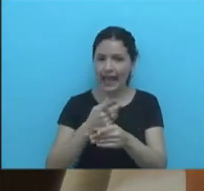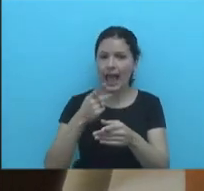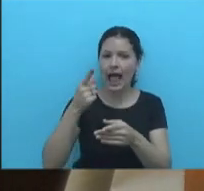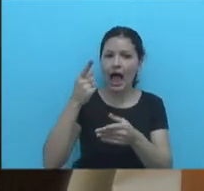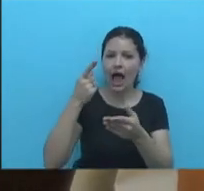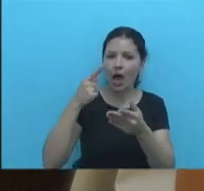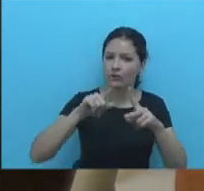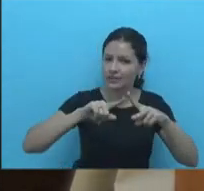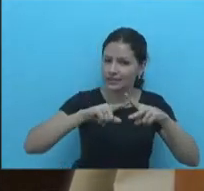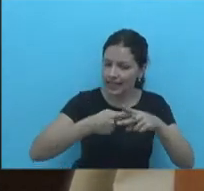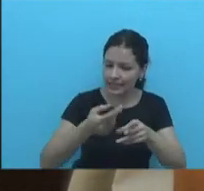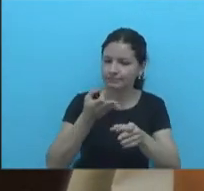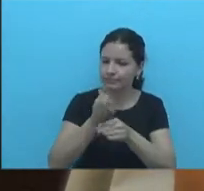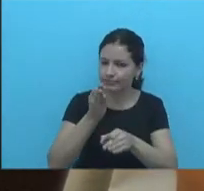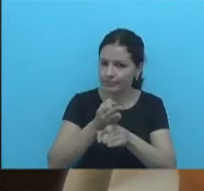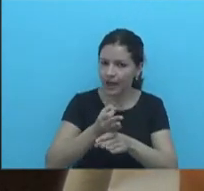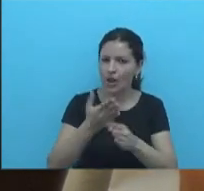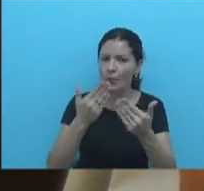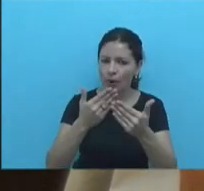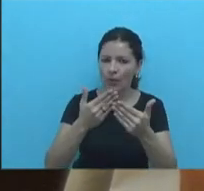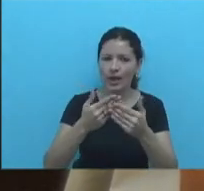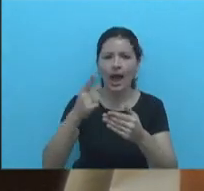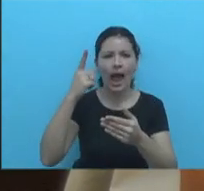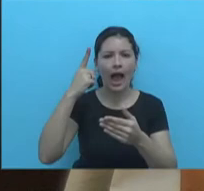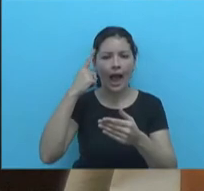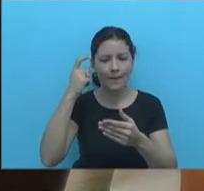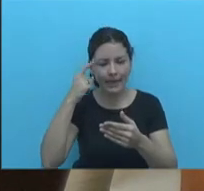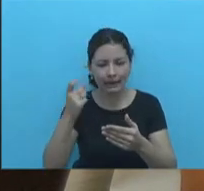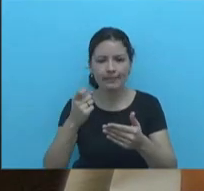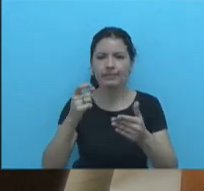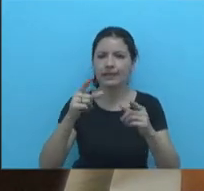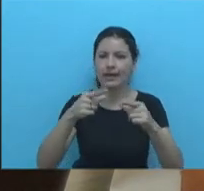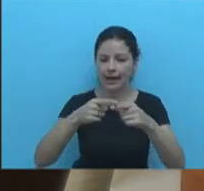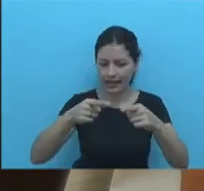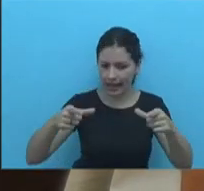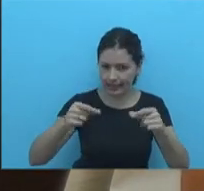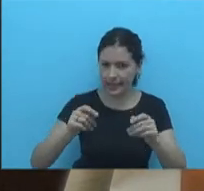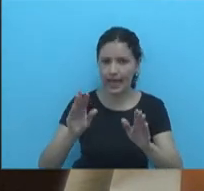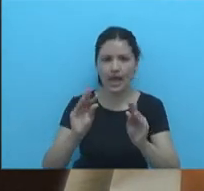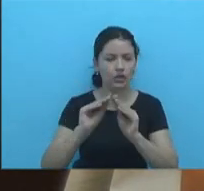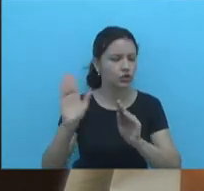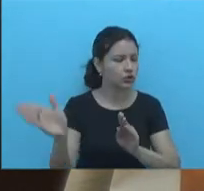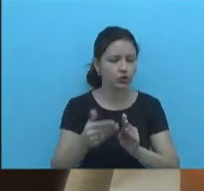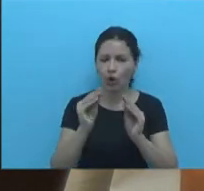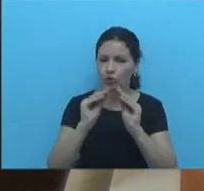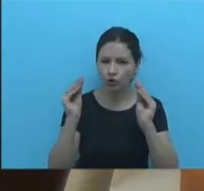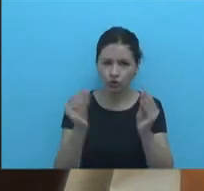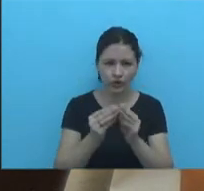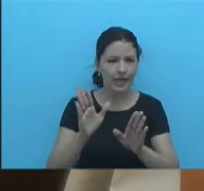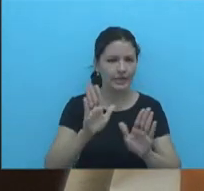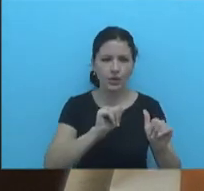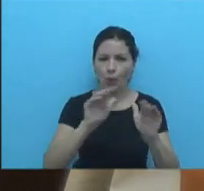es motocicleta sería con licencia de conducir, tendría que cumplir con todos los reglamentos como cualquier